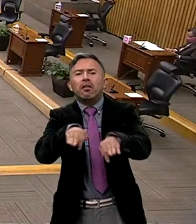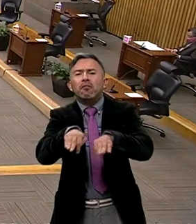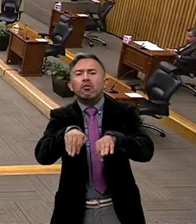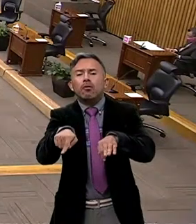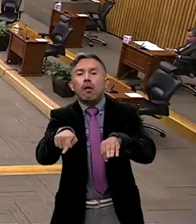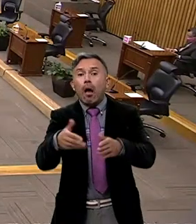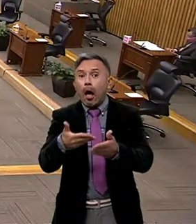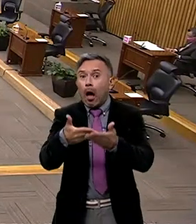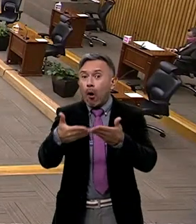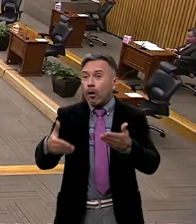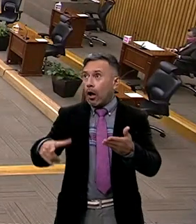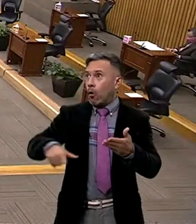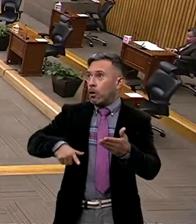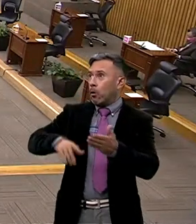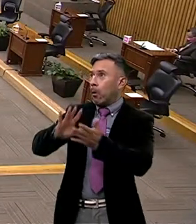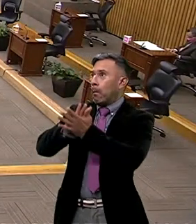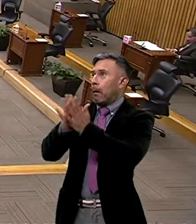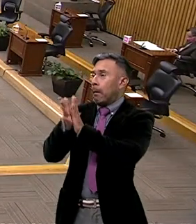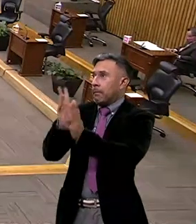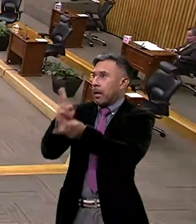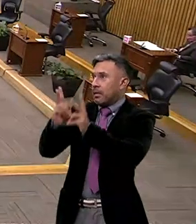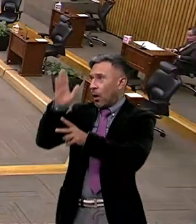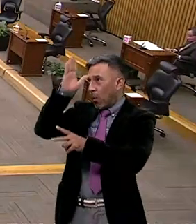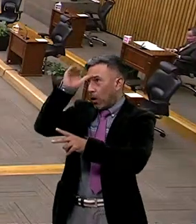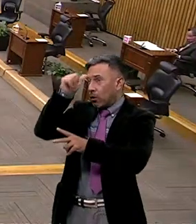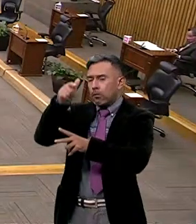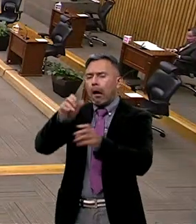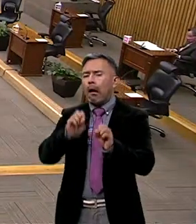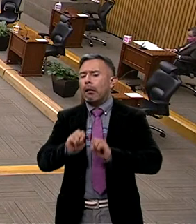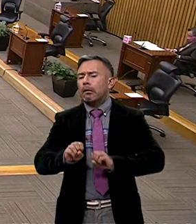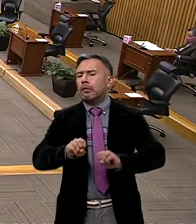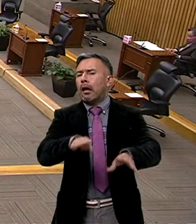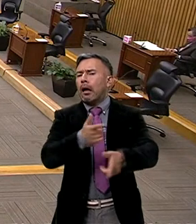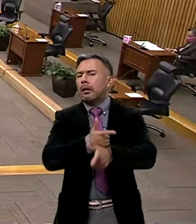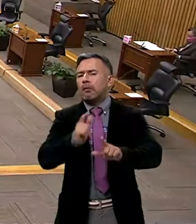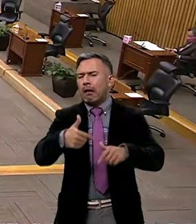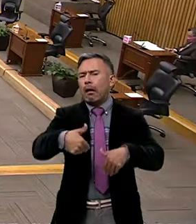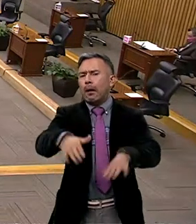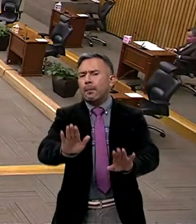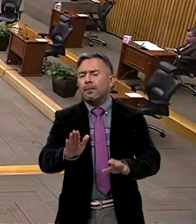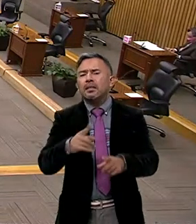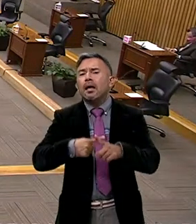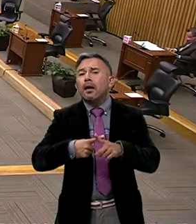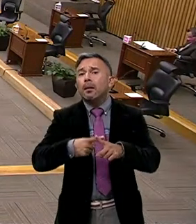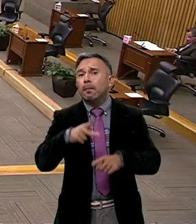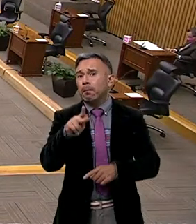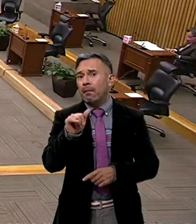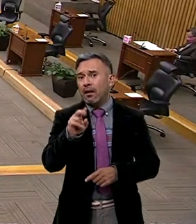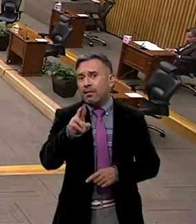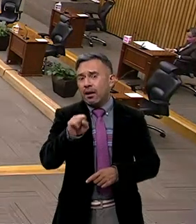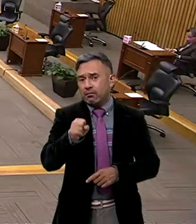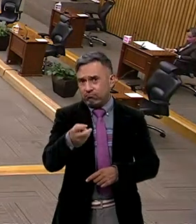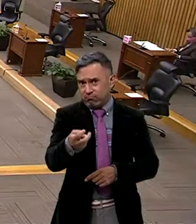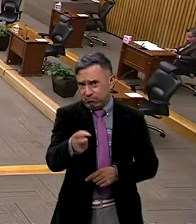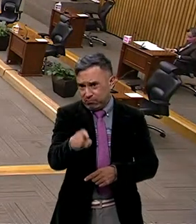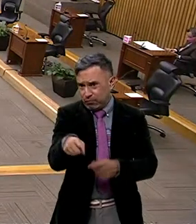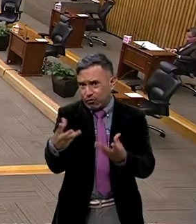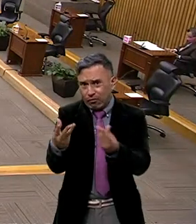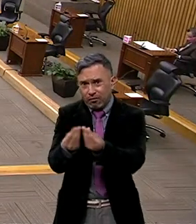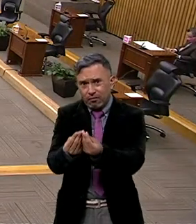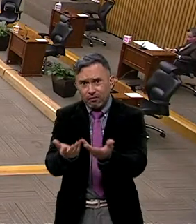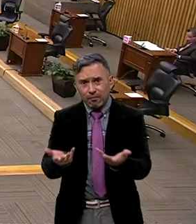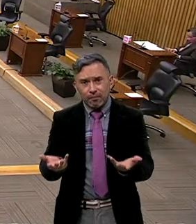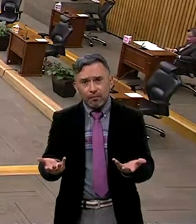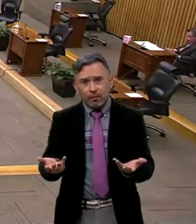este gobierno y lo soltaron como es padres o sea desde lo que uno habla es a